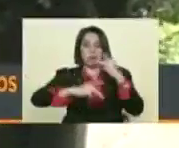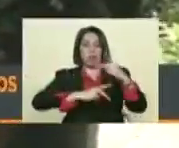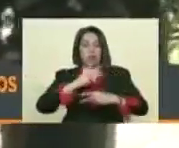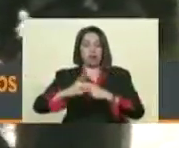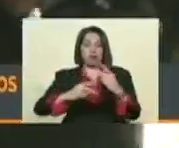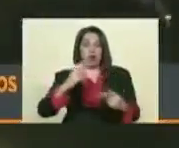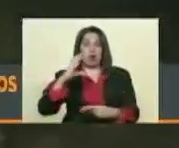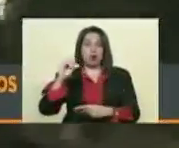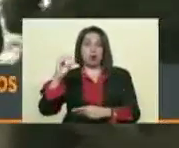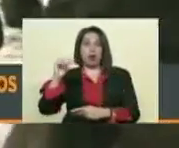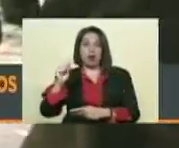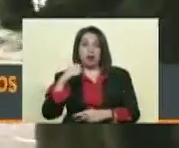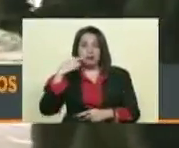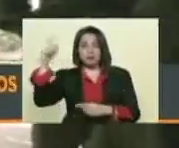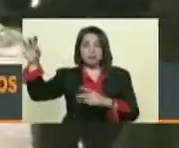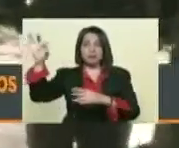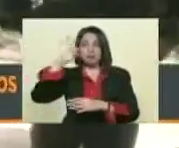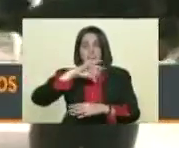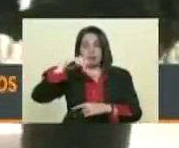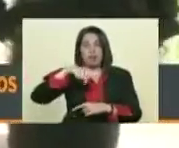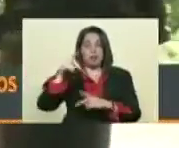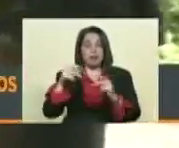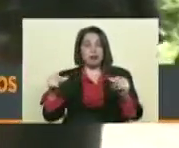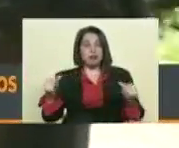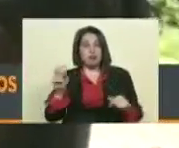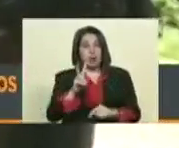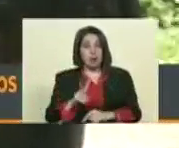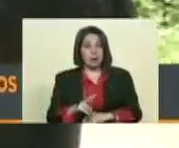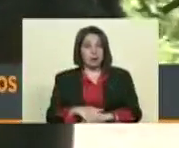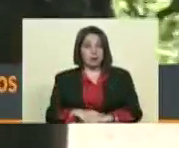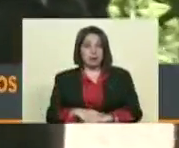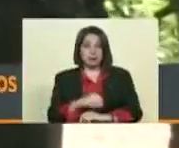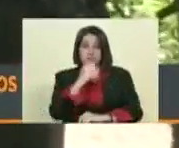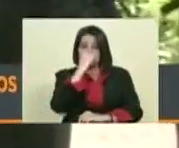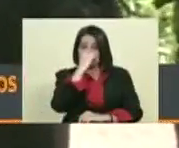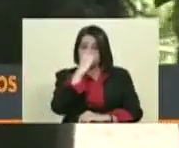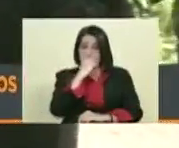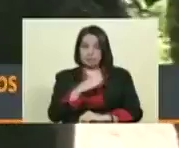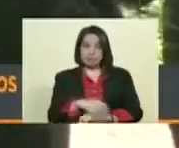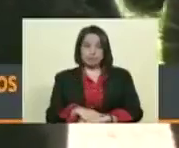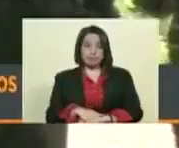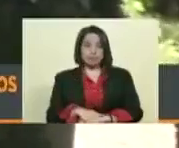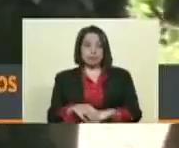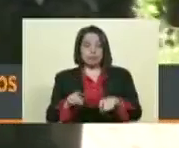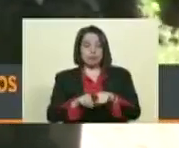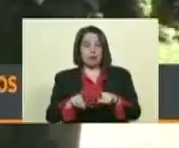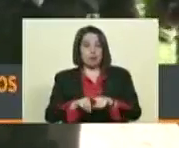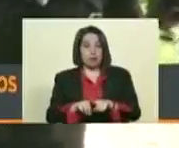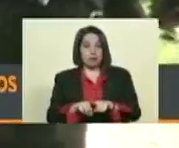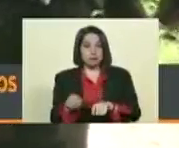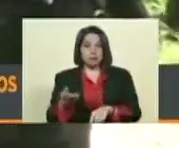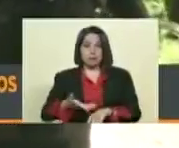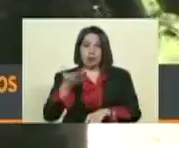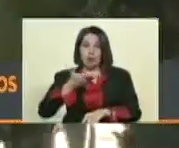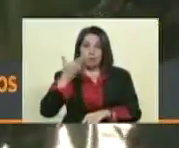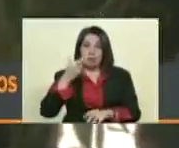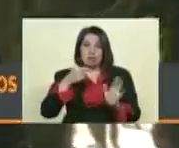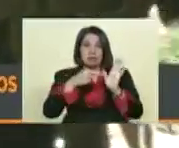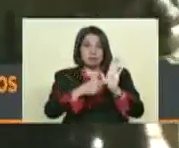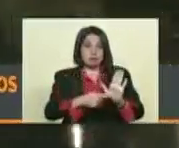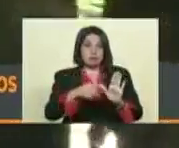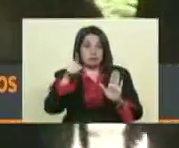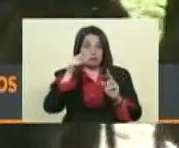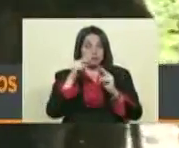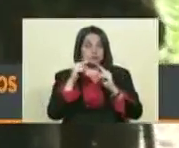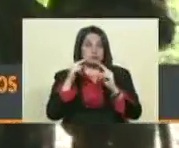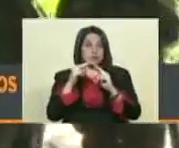cocaína, hacia nuestro territorio. Igualmente es bueno acotarle que todas estas actividades,